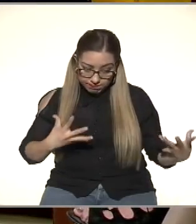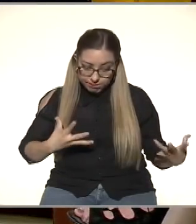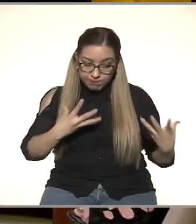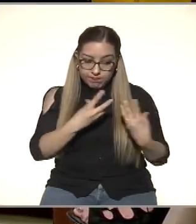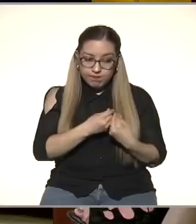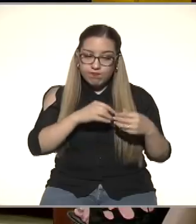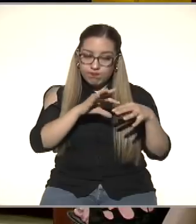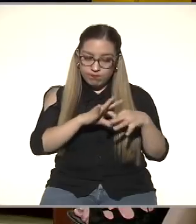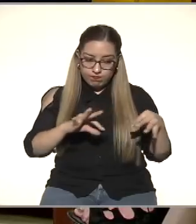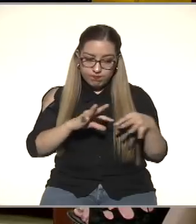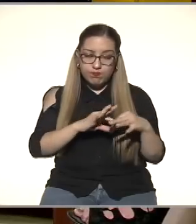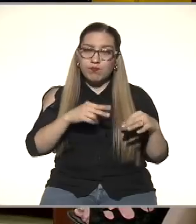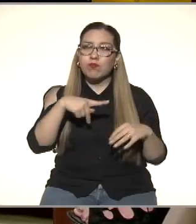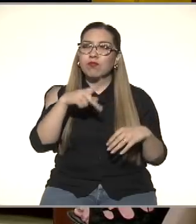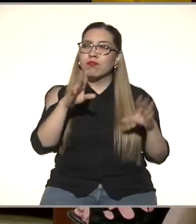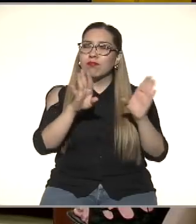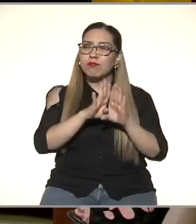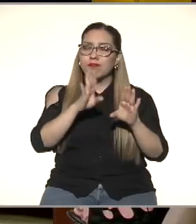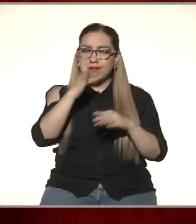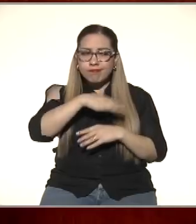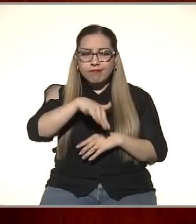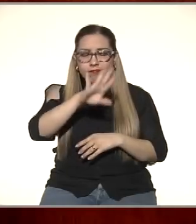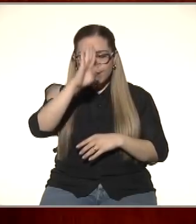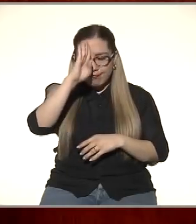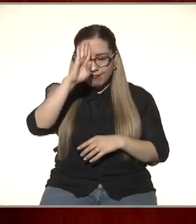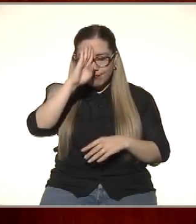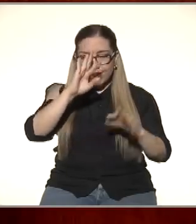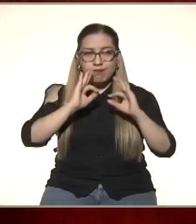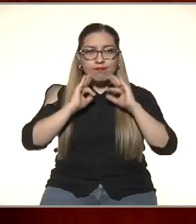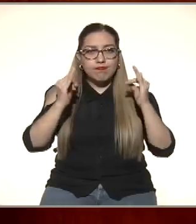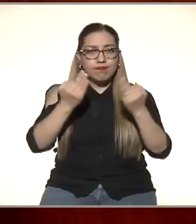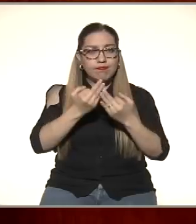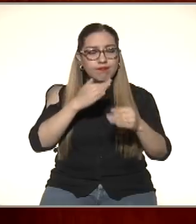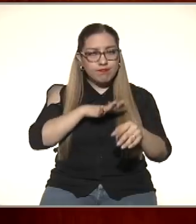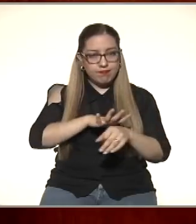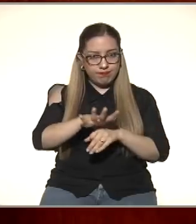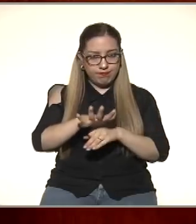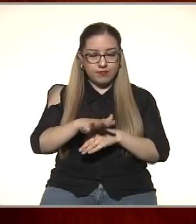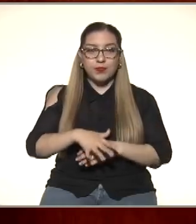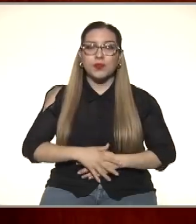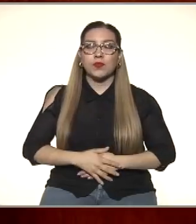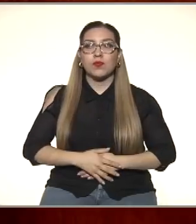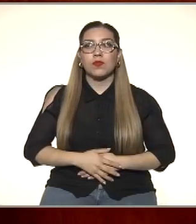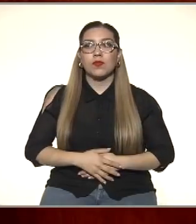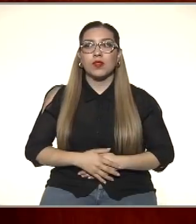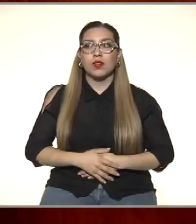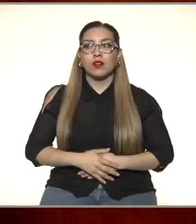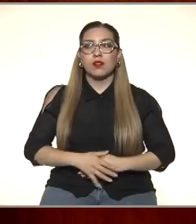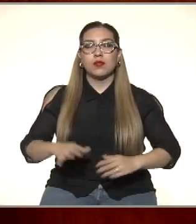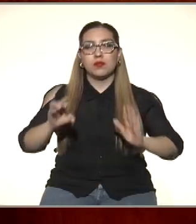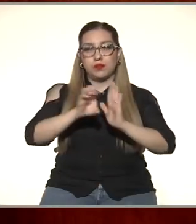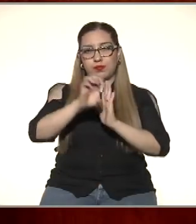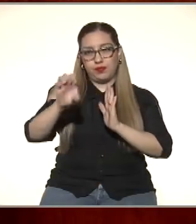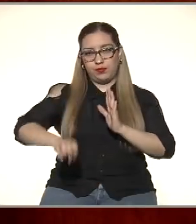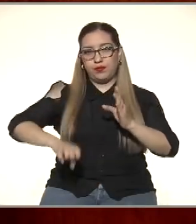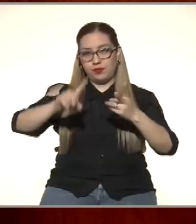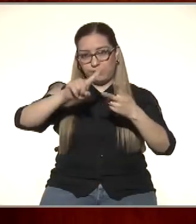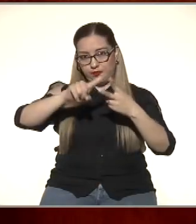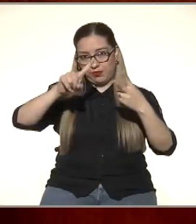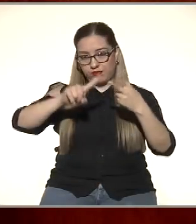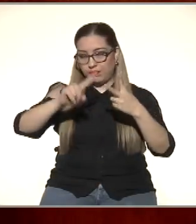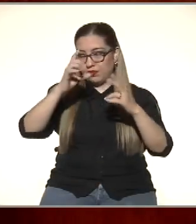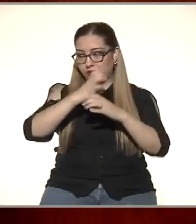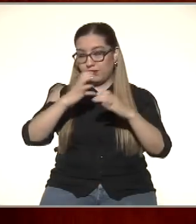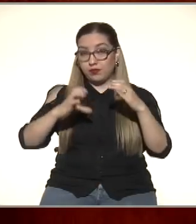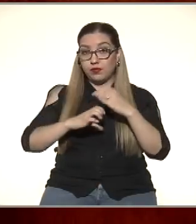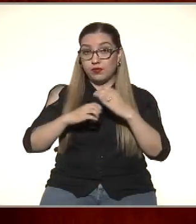tiempo, de qué manera, pero sí tiene que haber una inclusión. El problema es, por ejemplo, dos cosas. Antes,